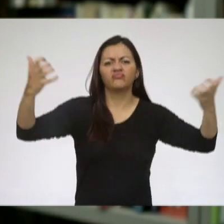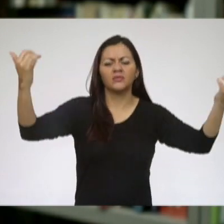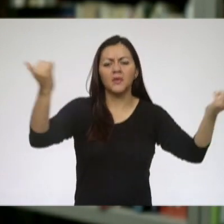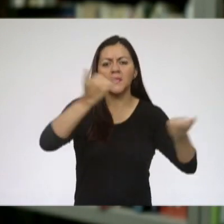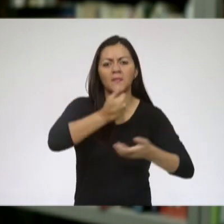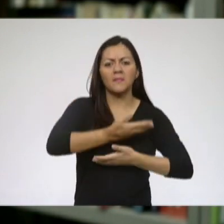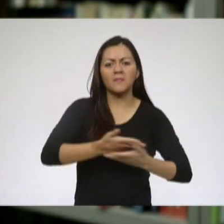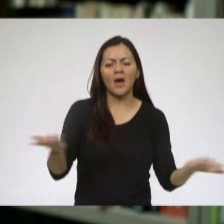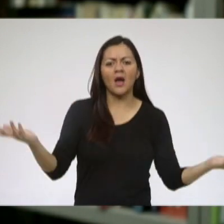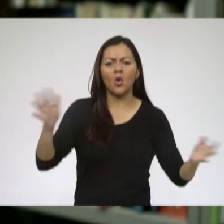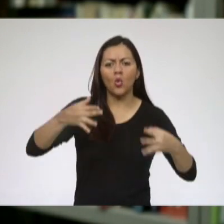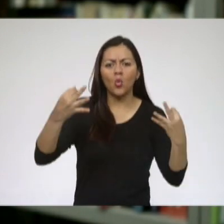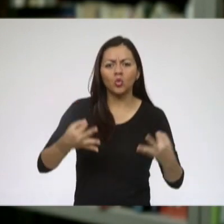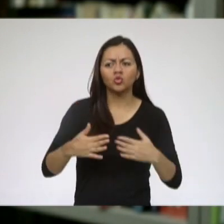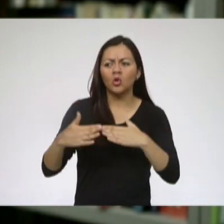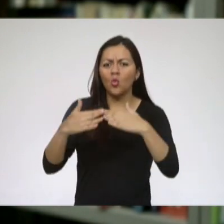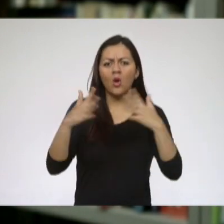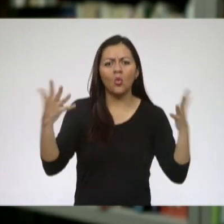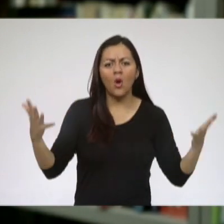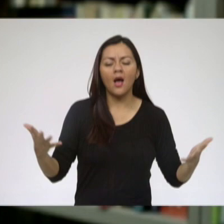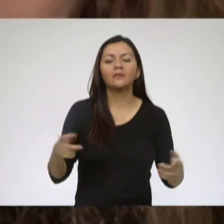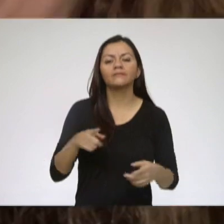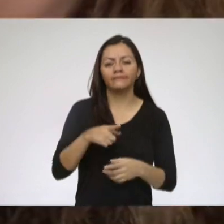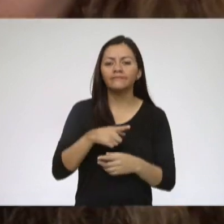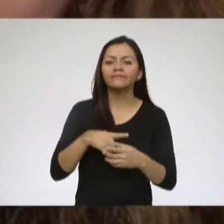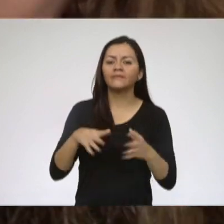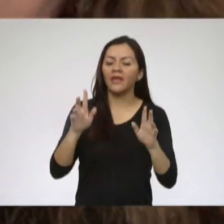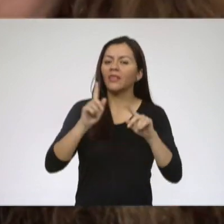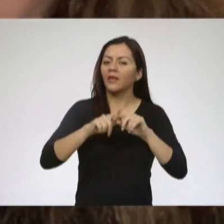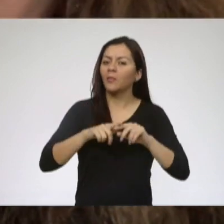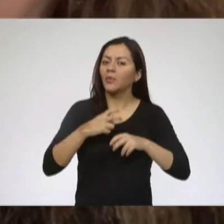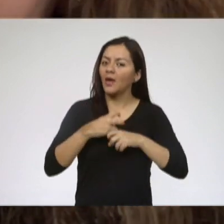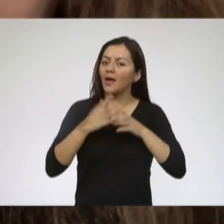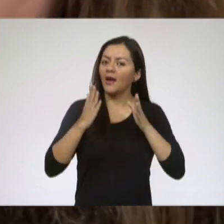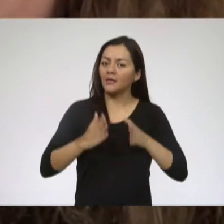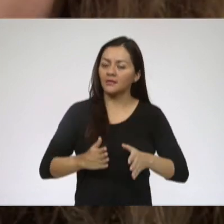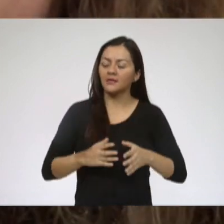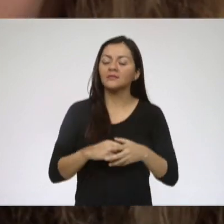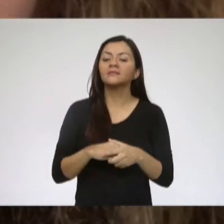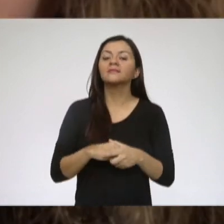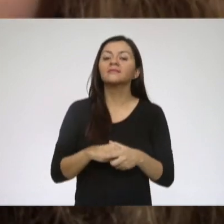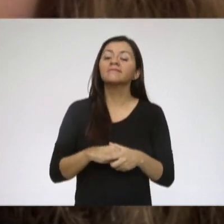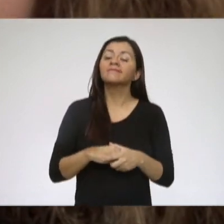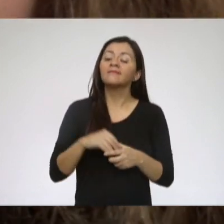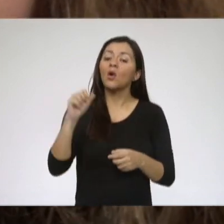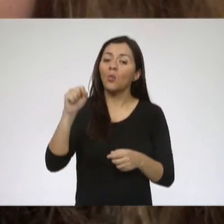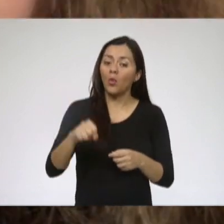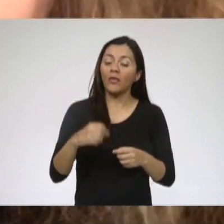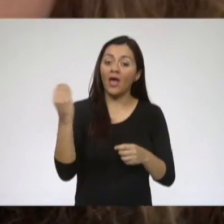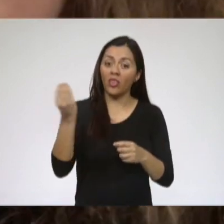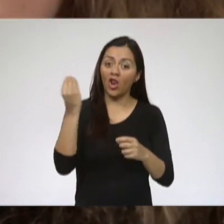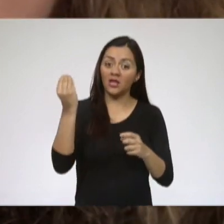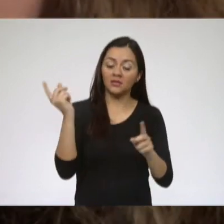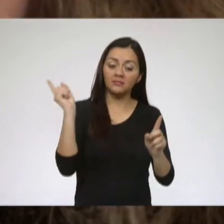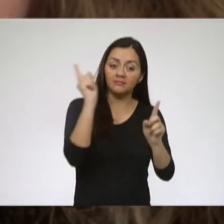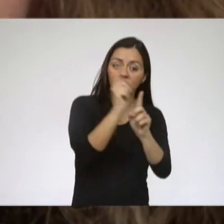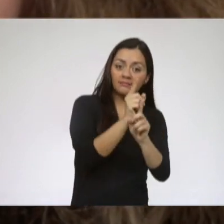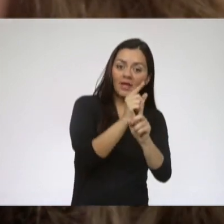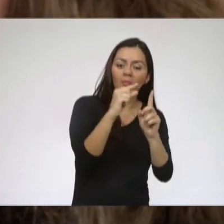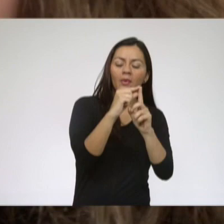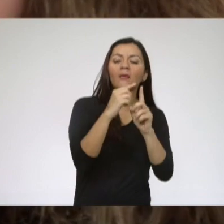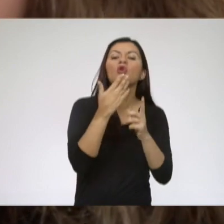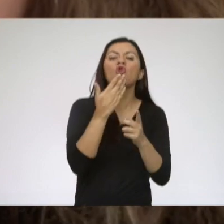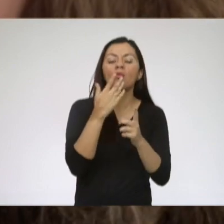no son justas, equitativas para con todos y todas. Hay formas, hay maneras de llegar a los adolescentes con una